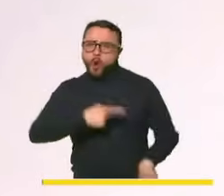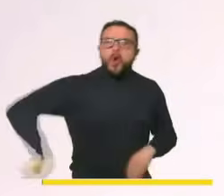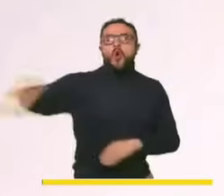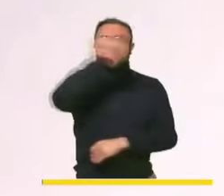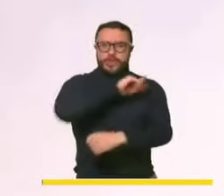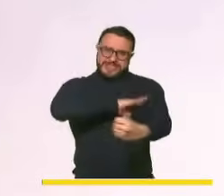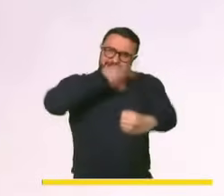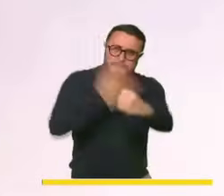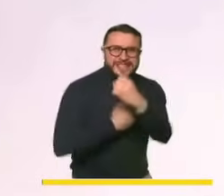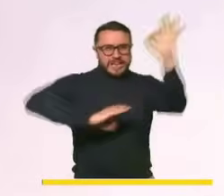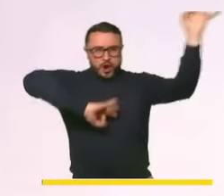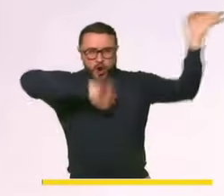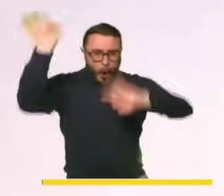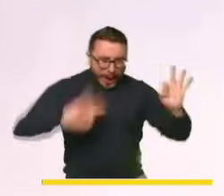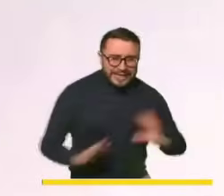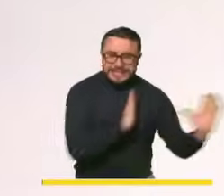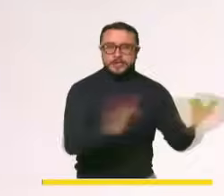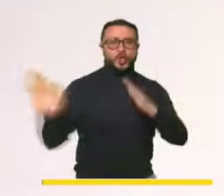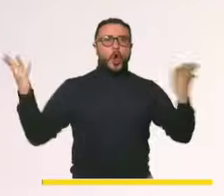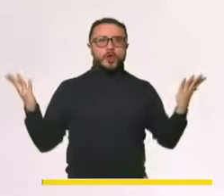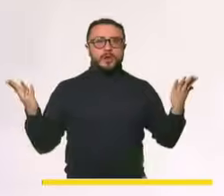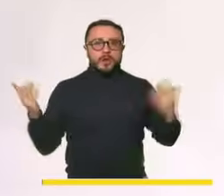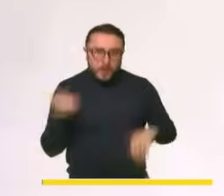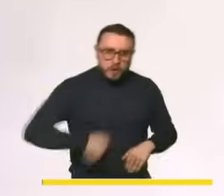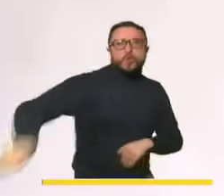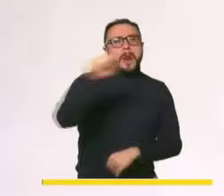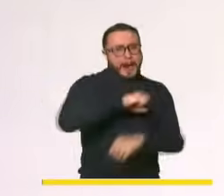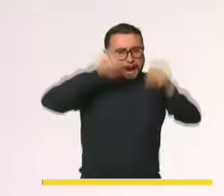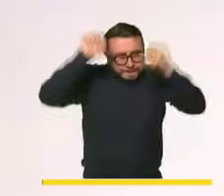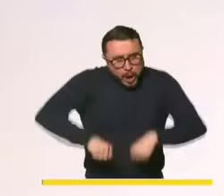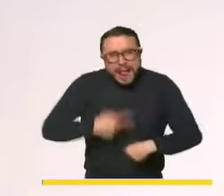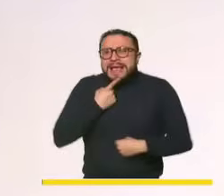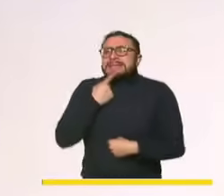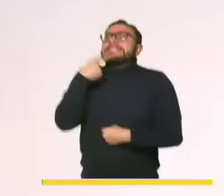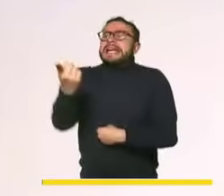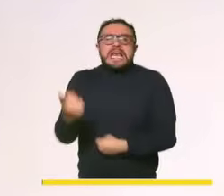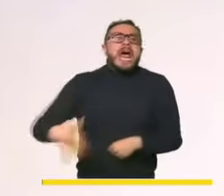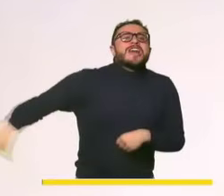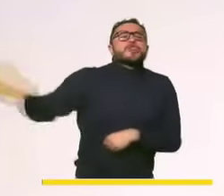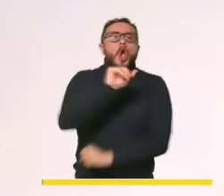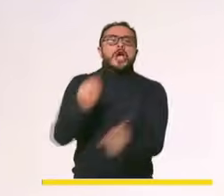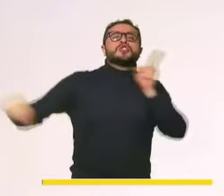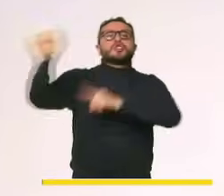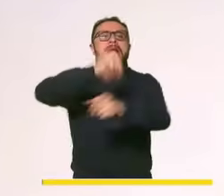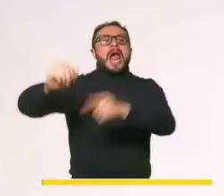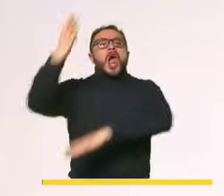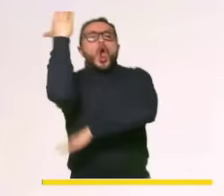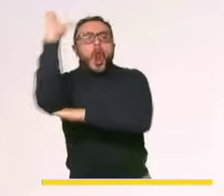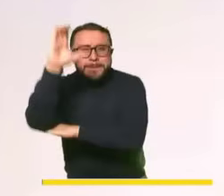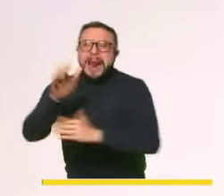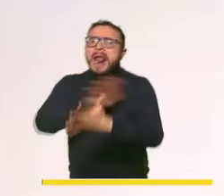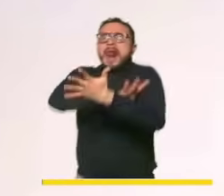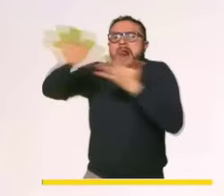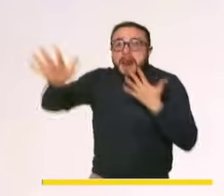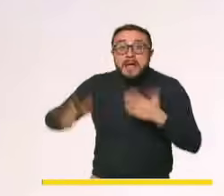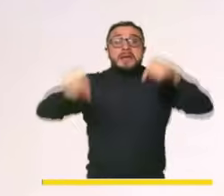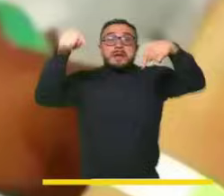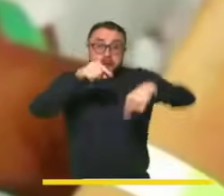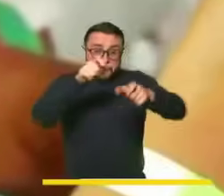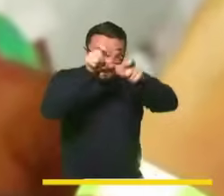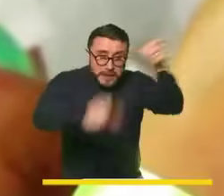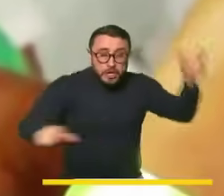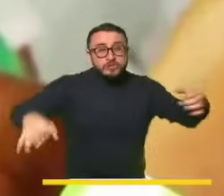capacidad de organización. Es poderle decir a toda la sociedad colombiana que el pueblo